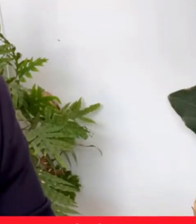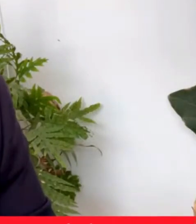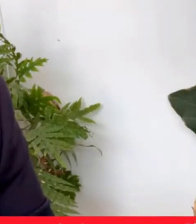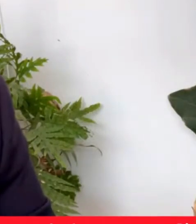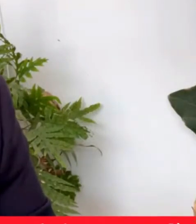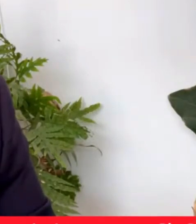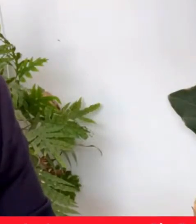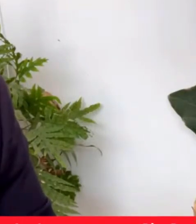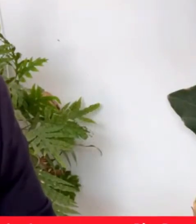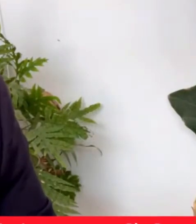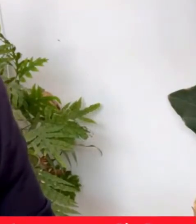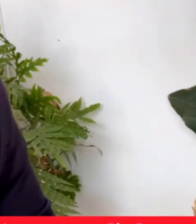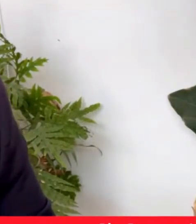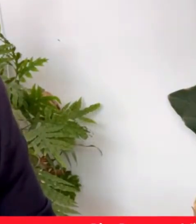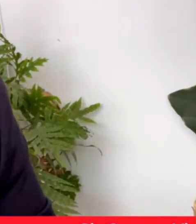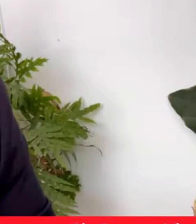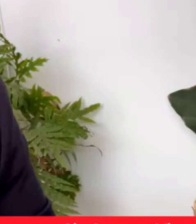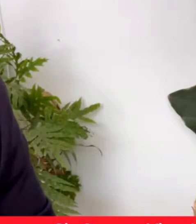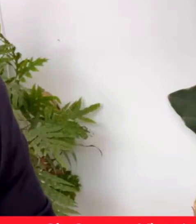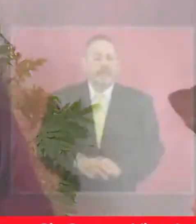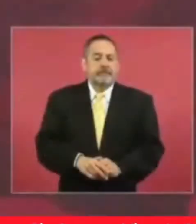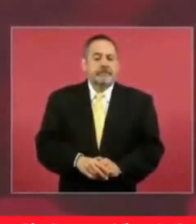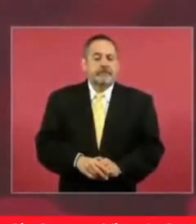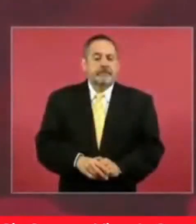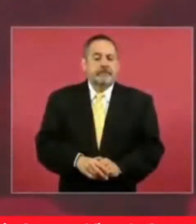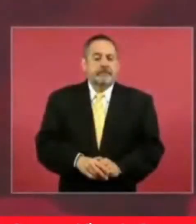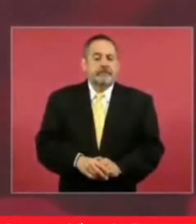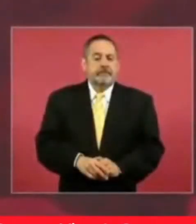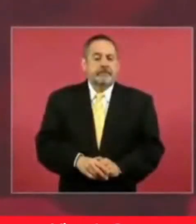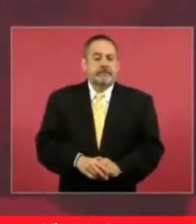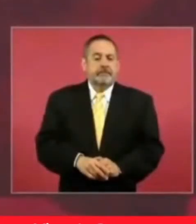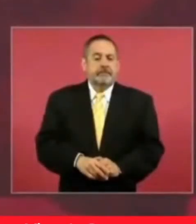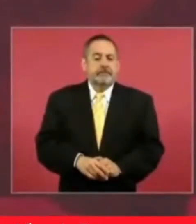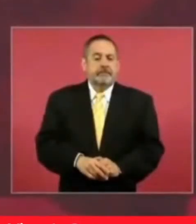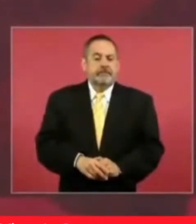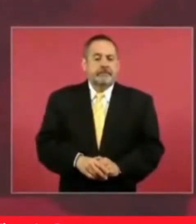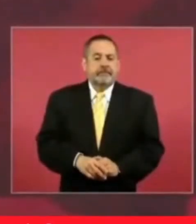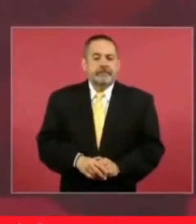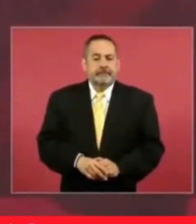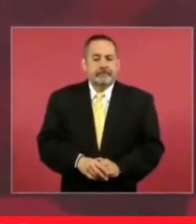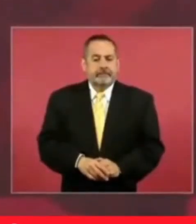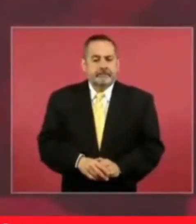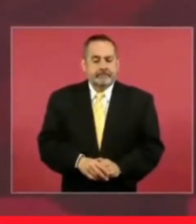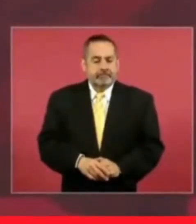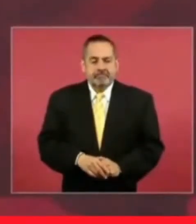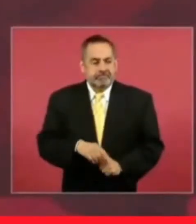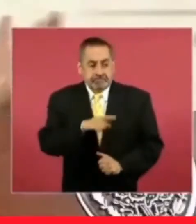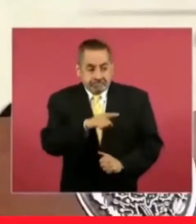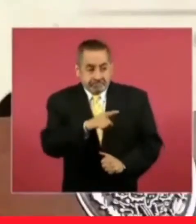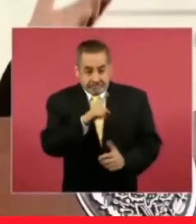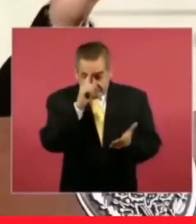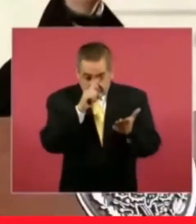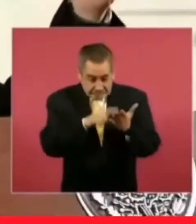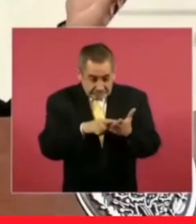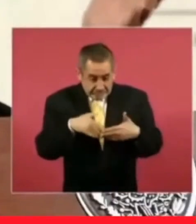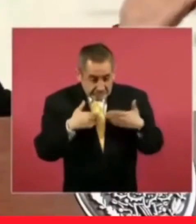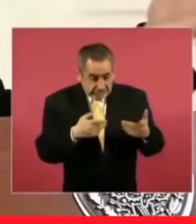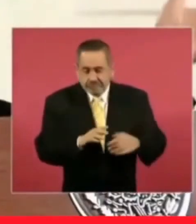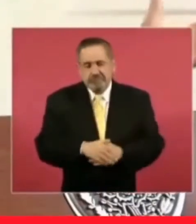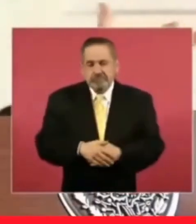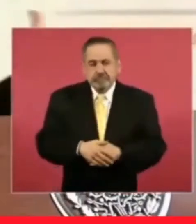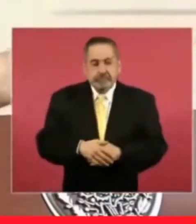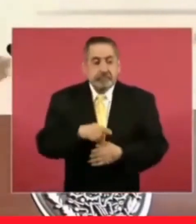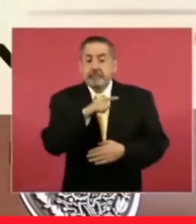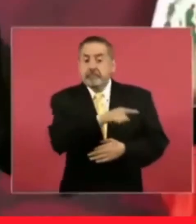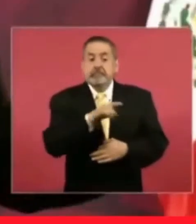intereses de los que dizque ya se fueron. Vea y escuche lo que dijo el presidente. No les creo, ahora acaban de sancionar los del